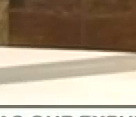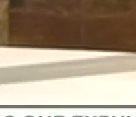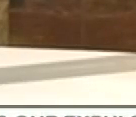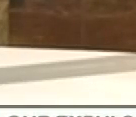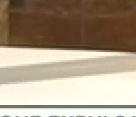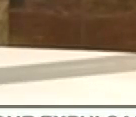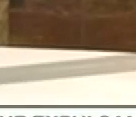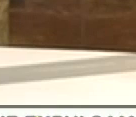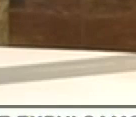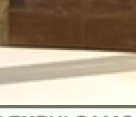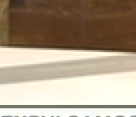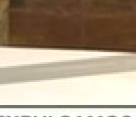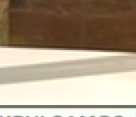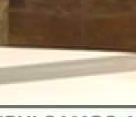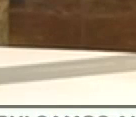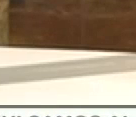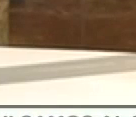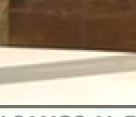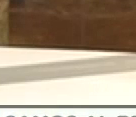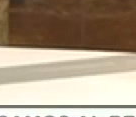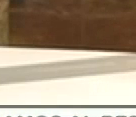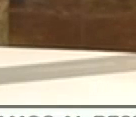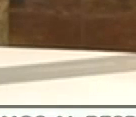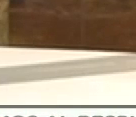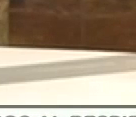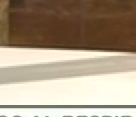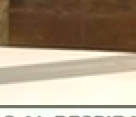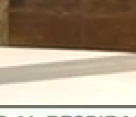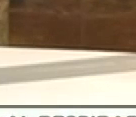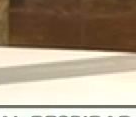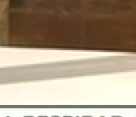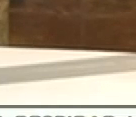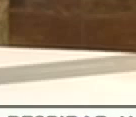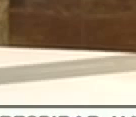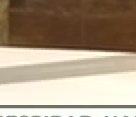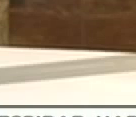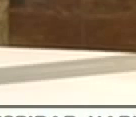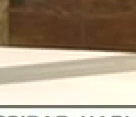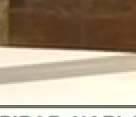comuna, saludo 16 de marzo,